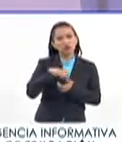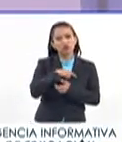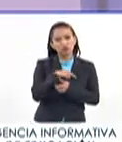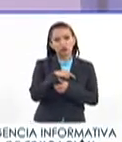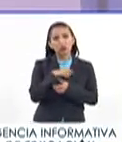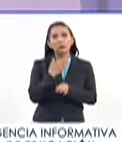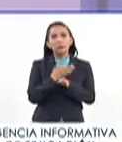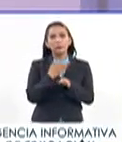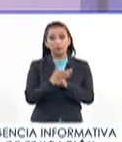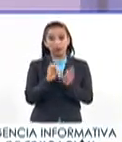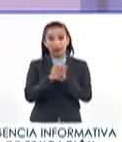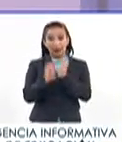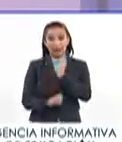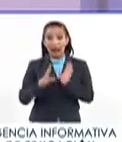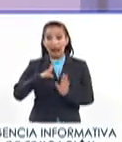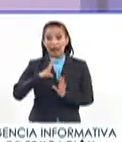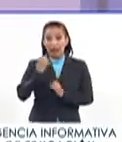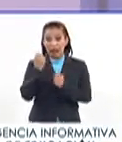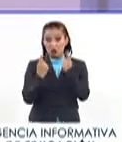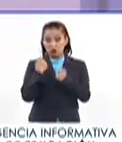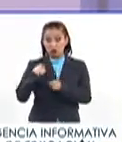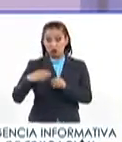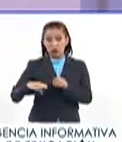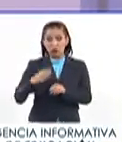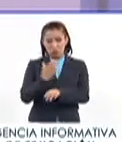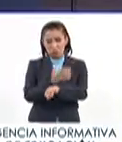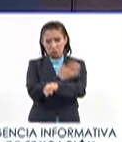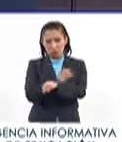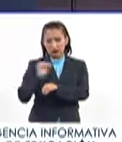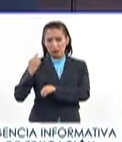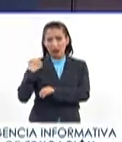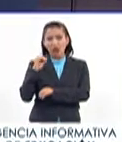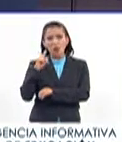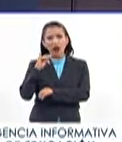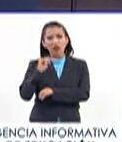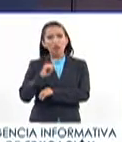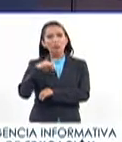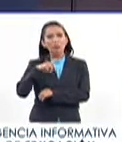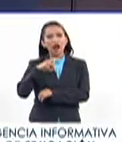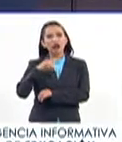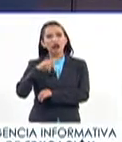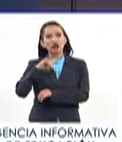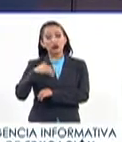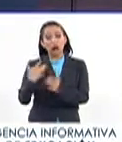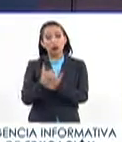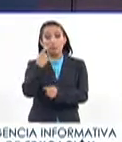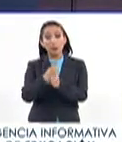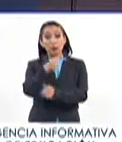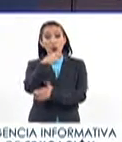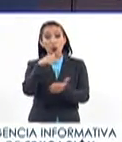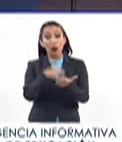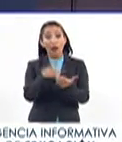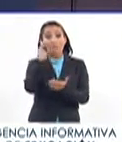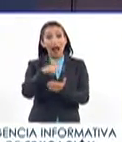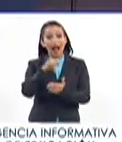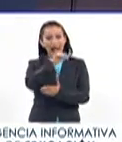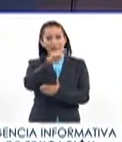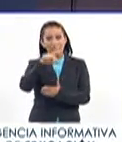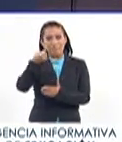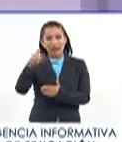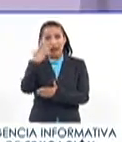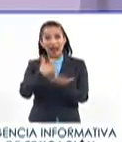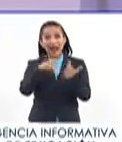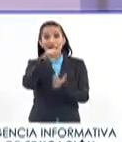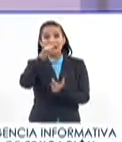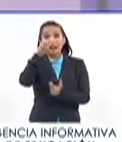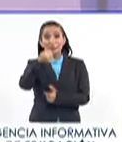Nosotros ahorita, por ejemplo, hay algunos compañeros que hace poco, Eduardo y Mario Antonio, ganaron el primer lugar por una aplicación en lengua